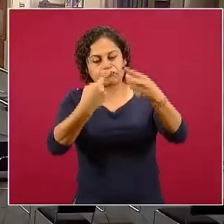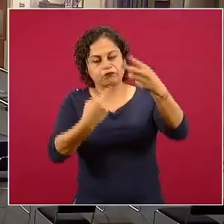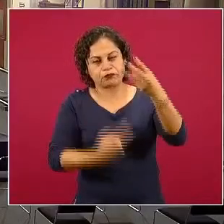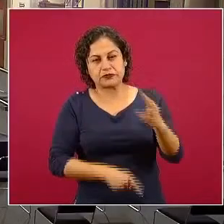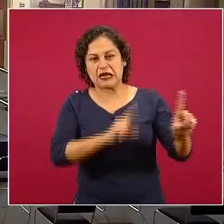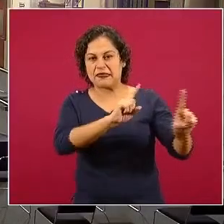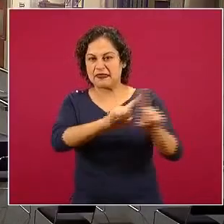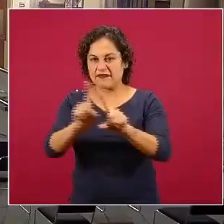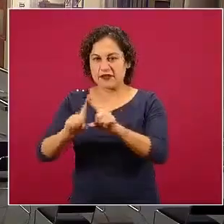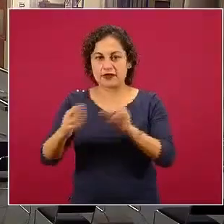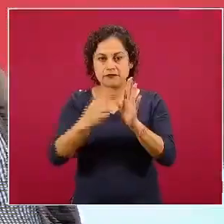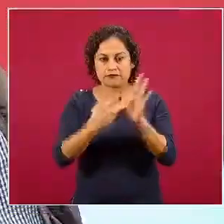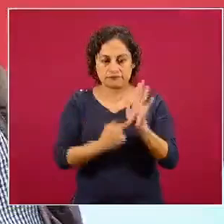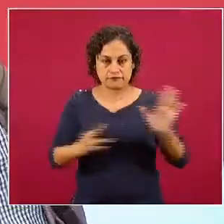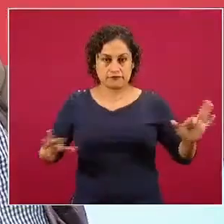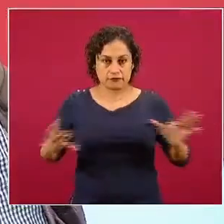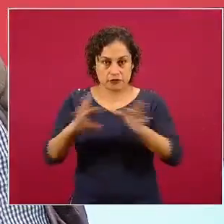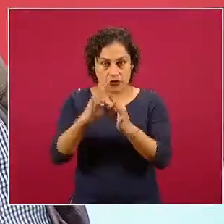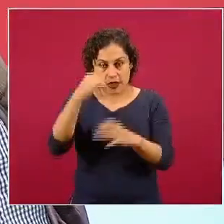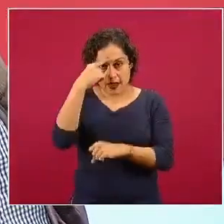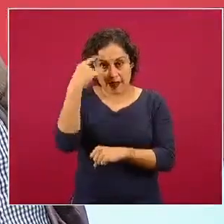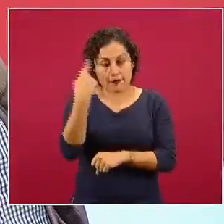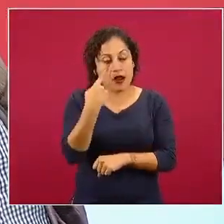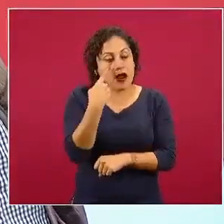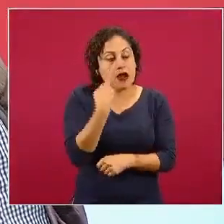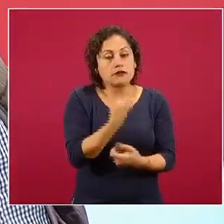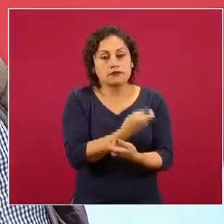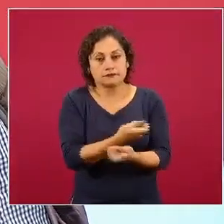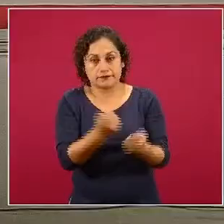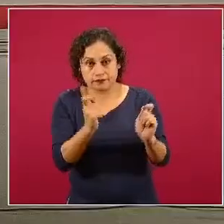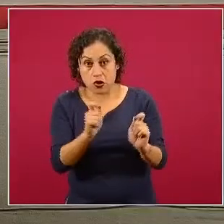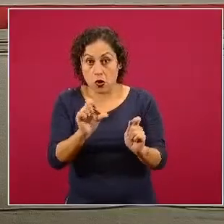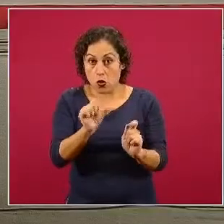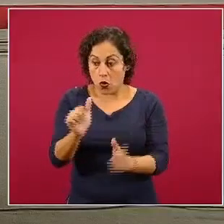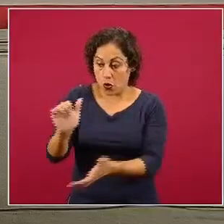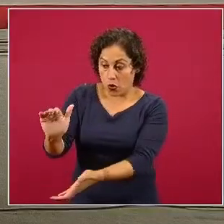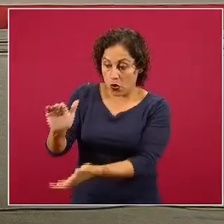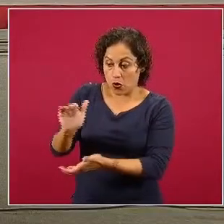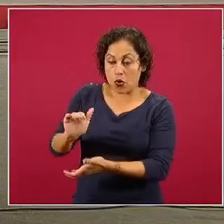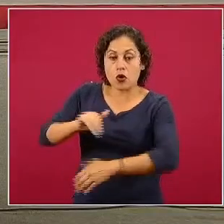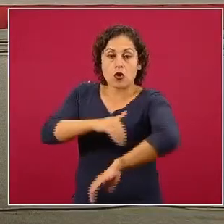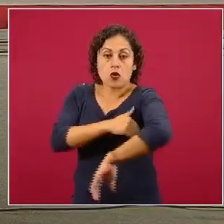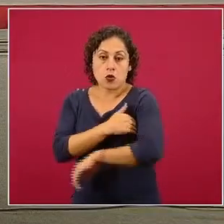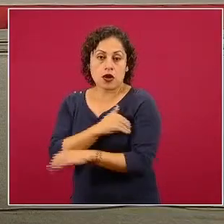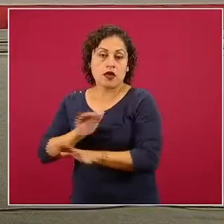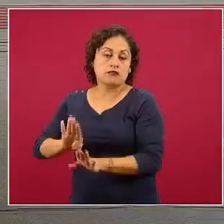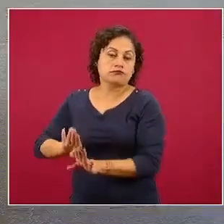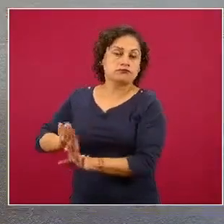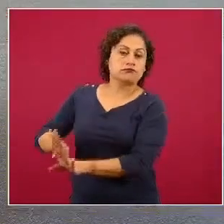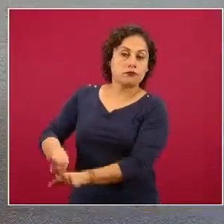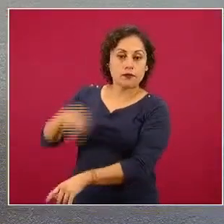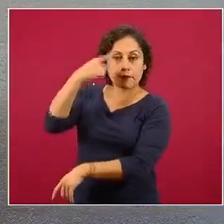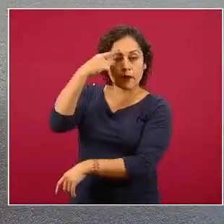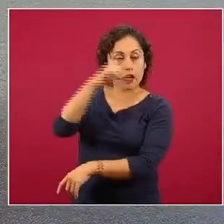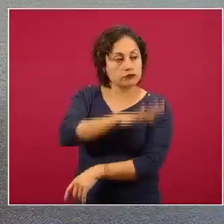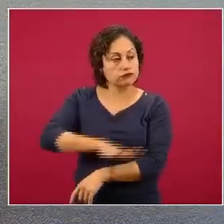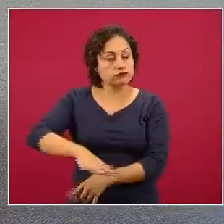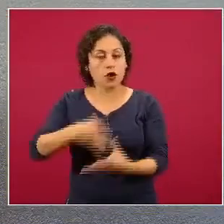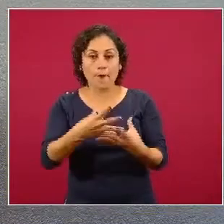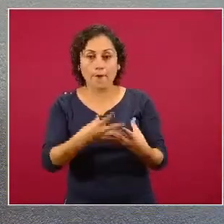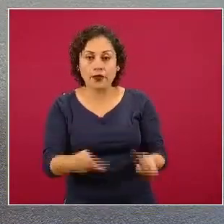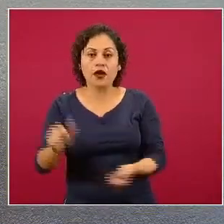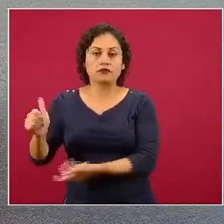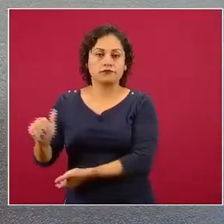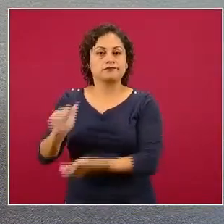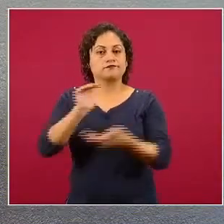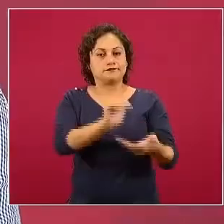pruebas se deben de enviar a una entidad y las que se quedan en resguardo están listas para poder seguir contribuyendo. Esto lógicamente no